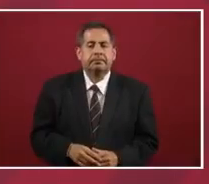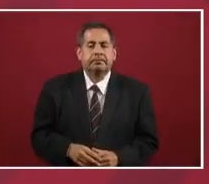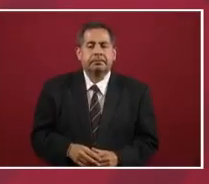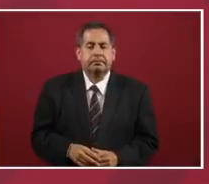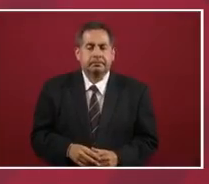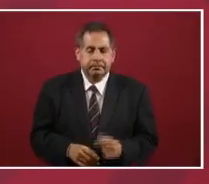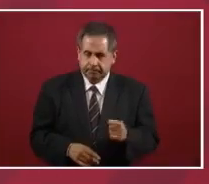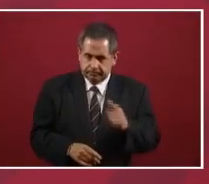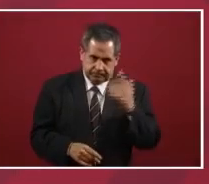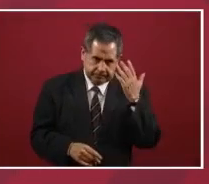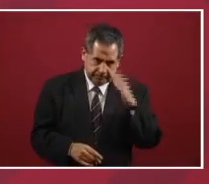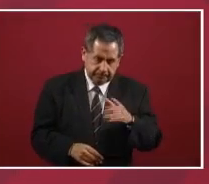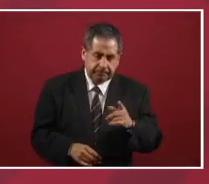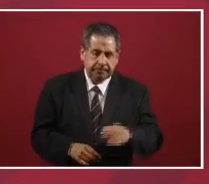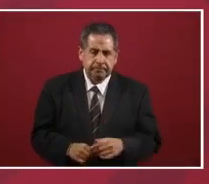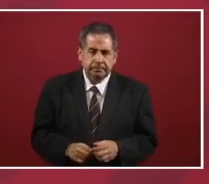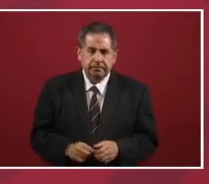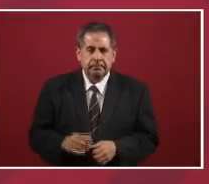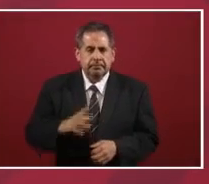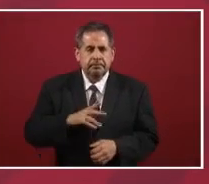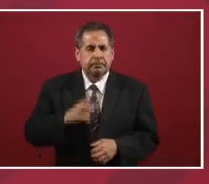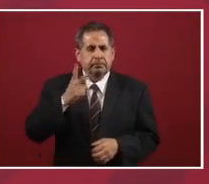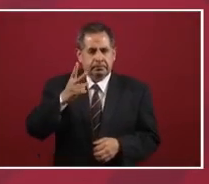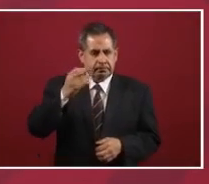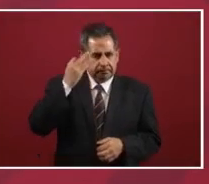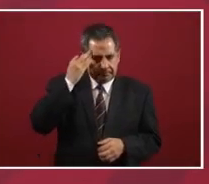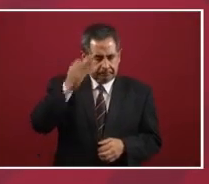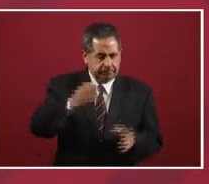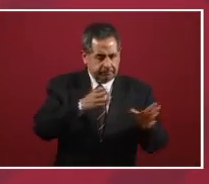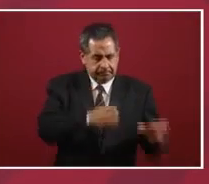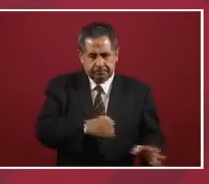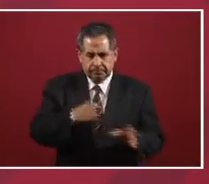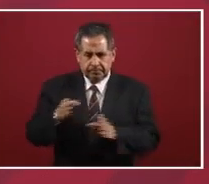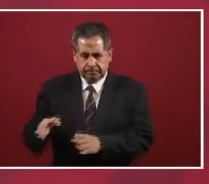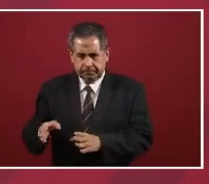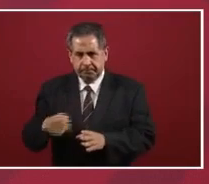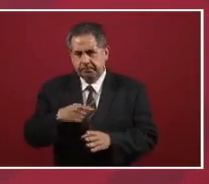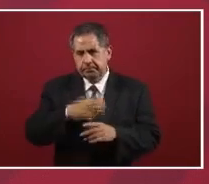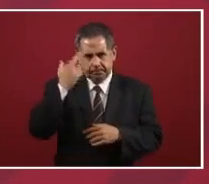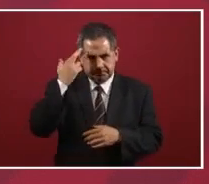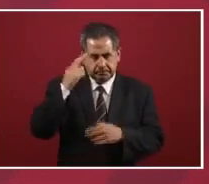ustedes saben que hubieron dos etapas de la Revolución Mexicana,